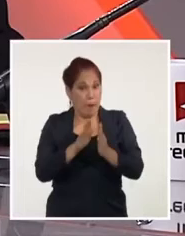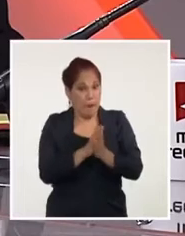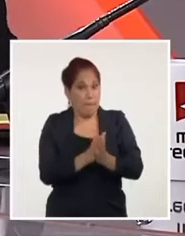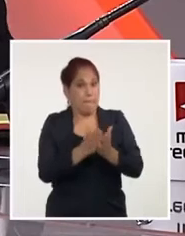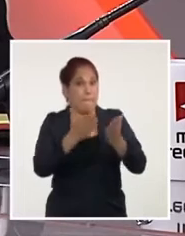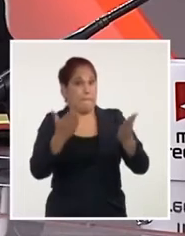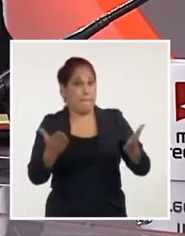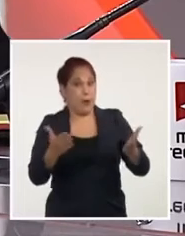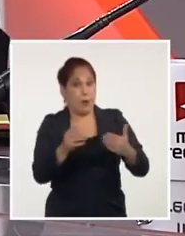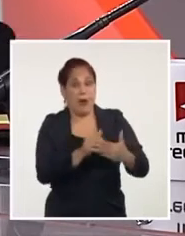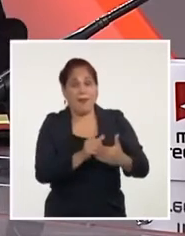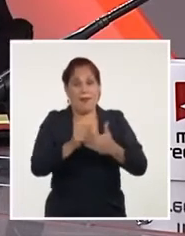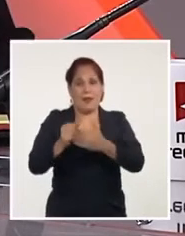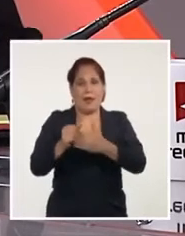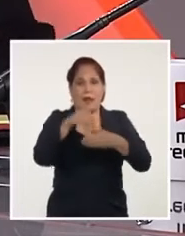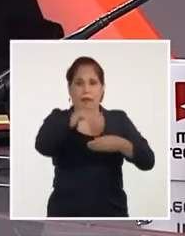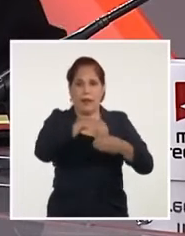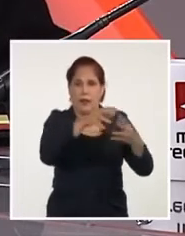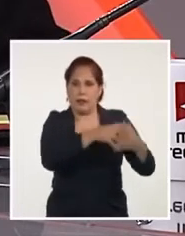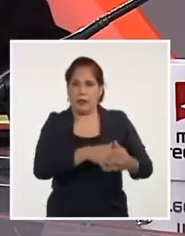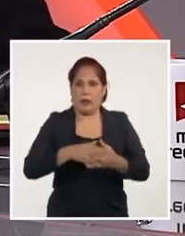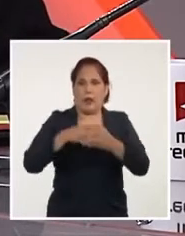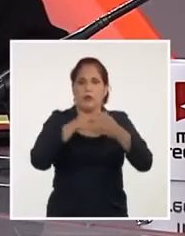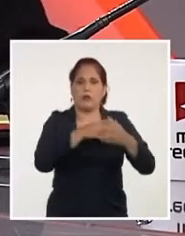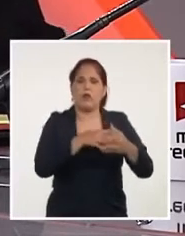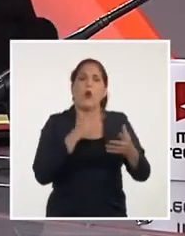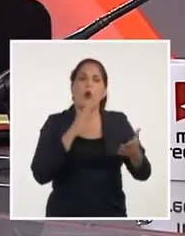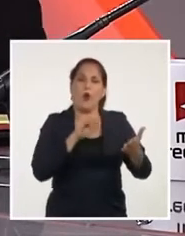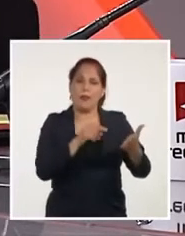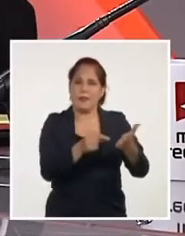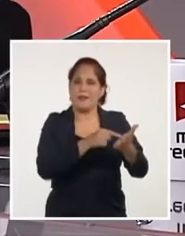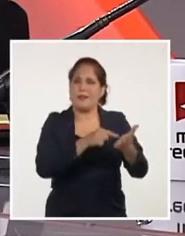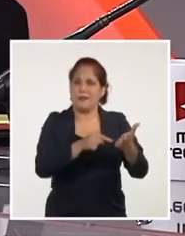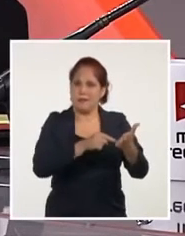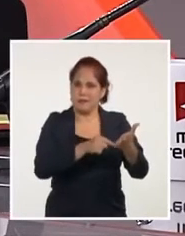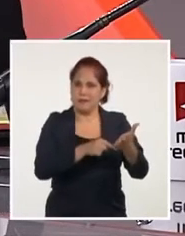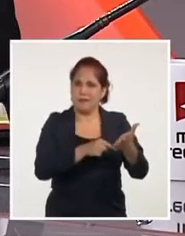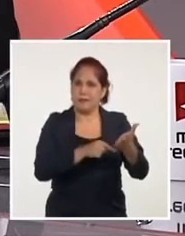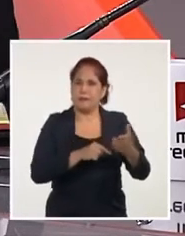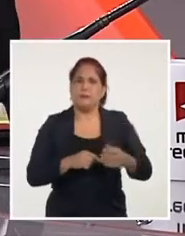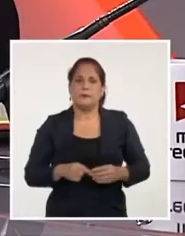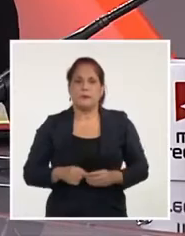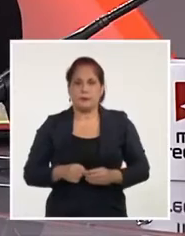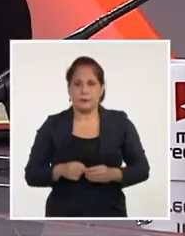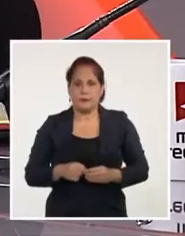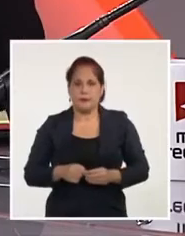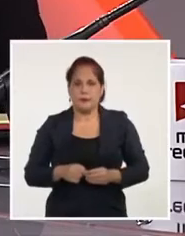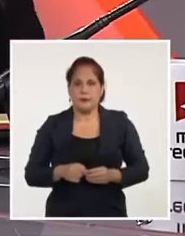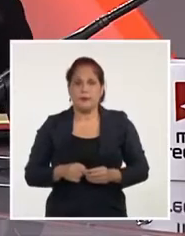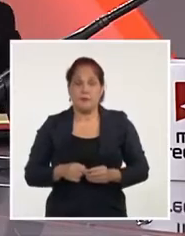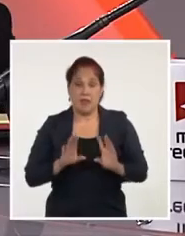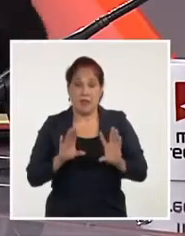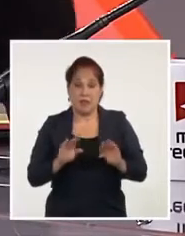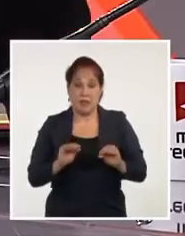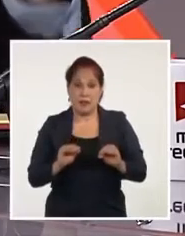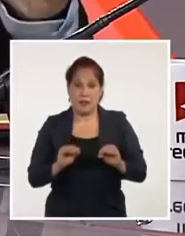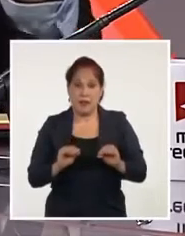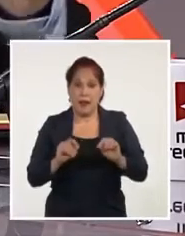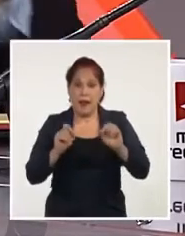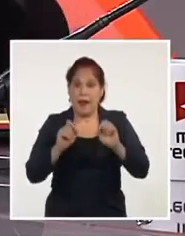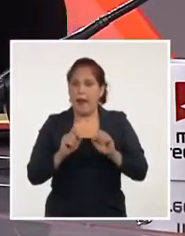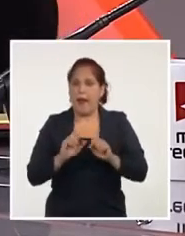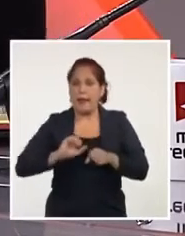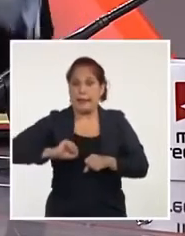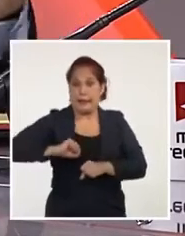operaciones especiales, el propio manual de guerra no convencional de los Estados Unidos dice algo para tenerlo en cuenta de lo que la imagen de que se crea de